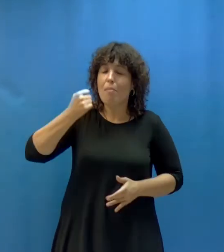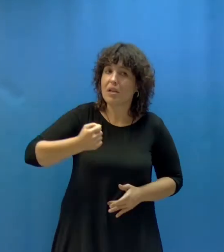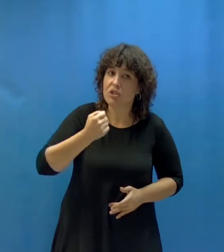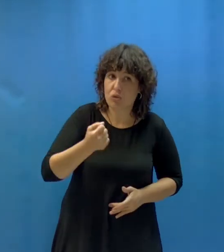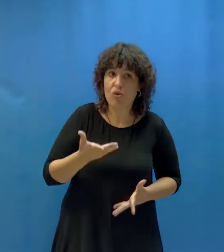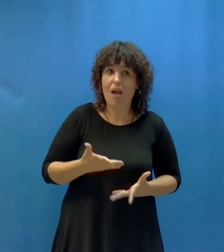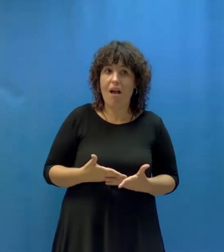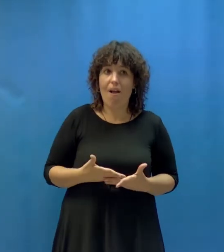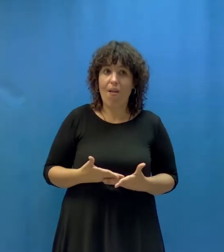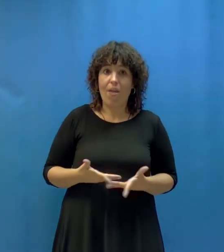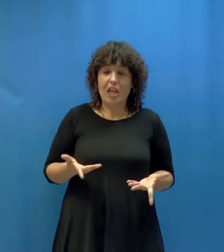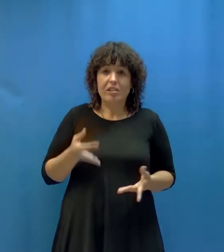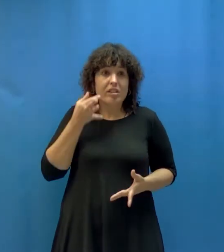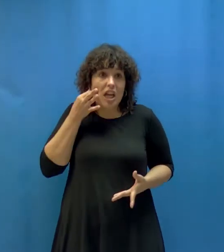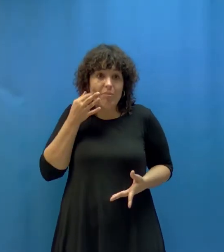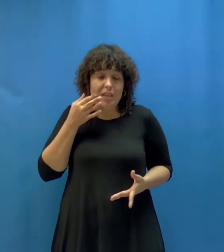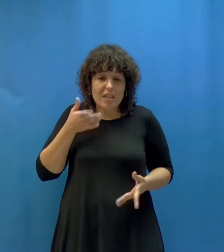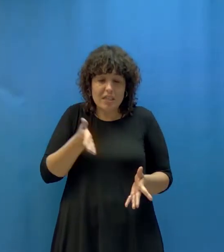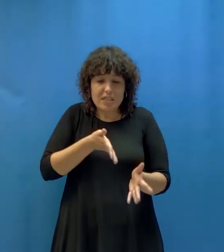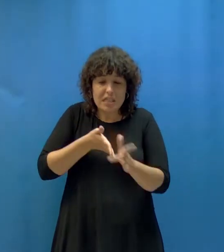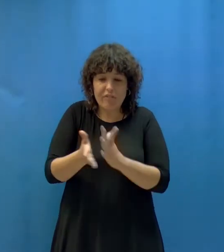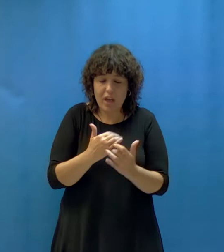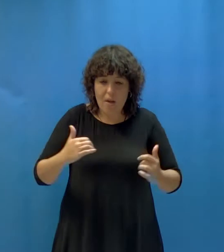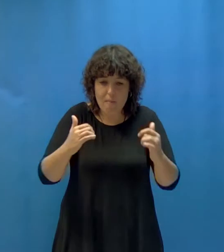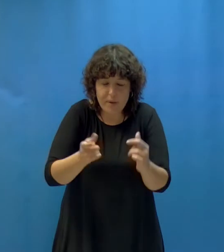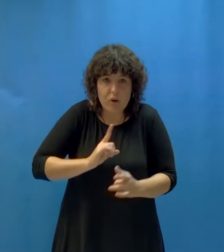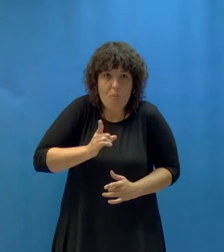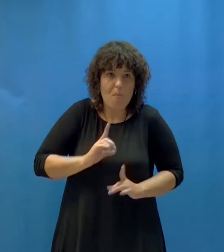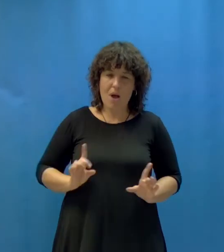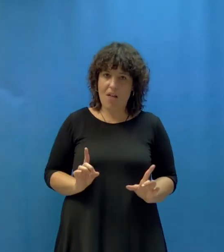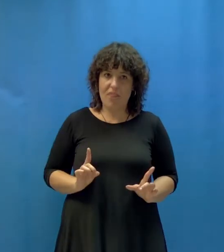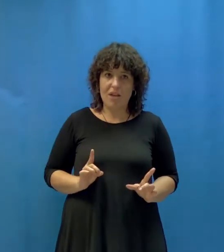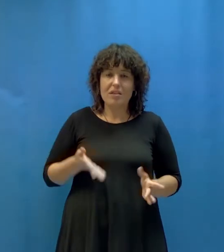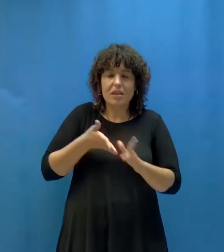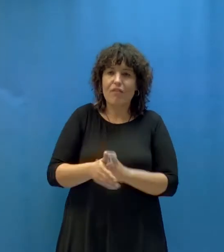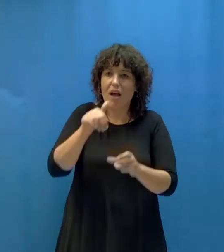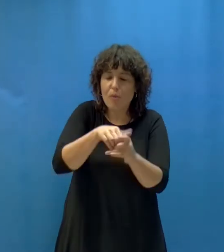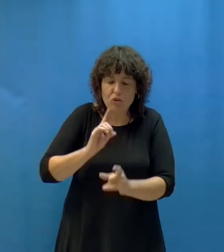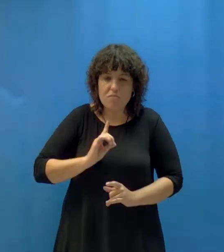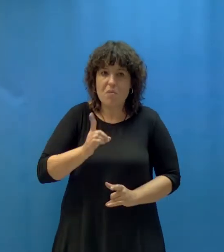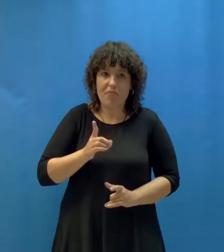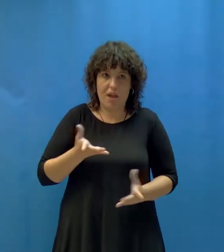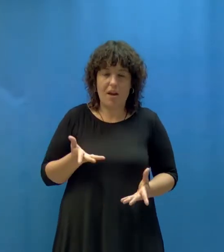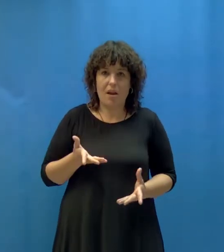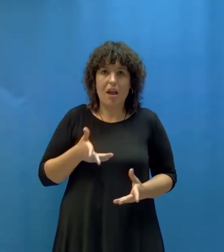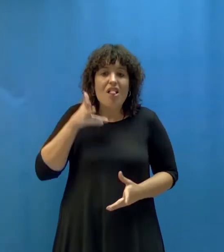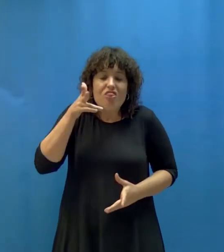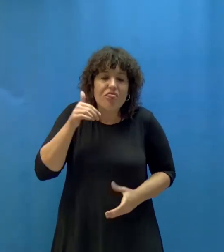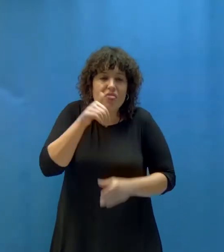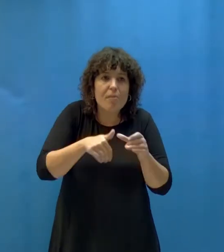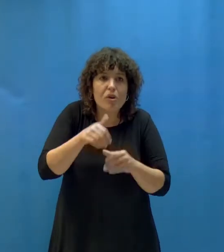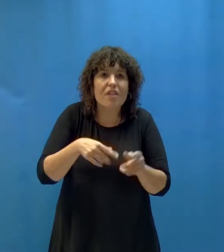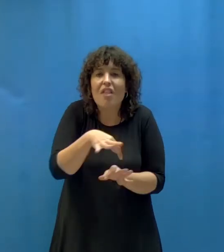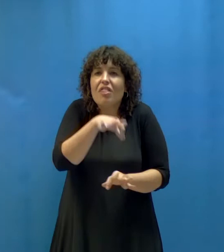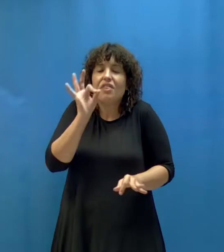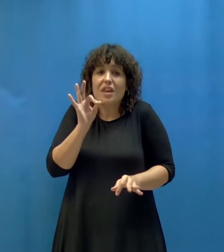quien dirige el pleno, a ser pastora no se hace con una iniciativa con los votos, por lo tanto será la aritmética democrática la que decidirá una